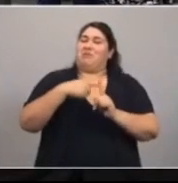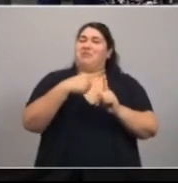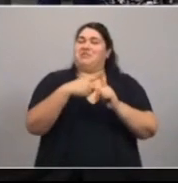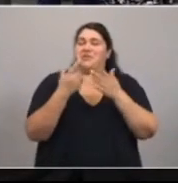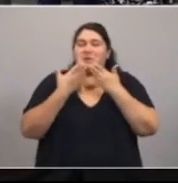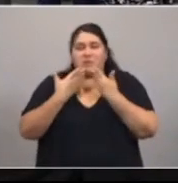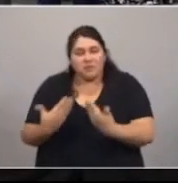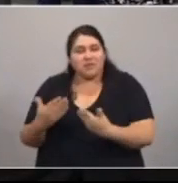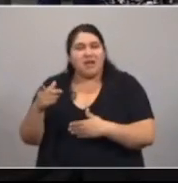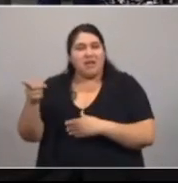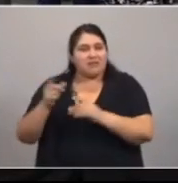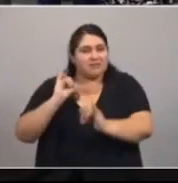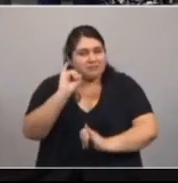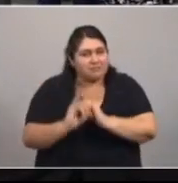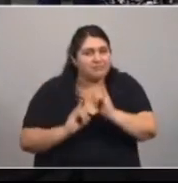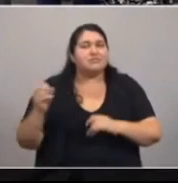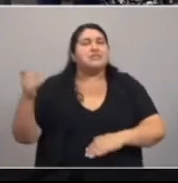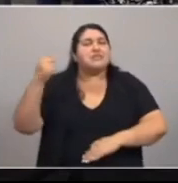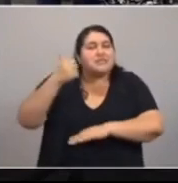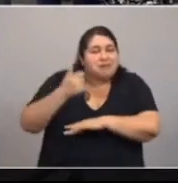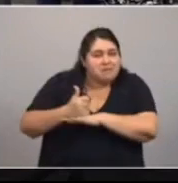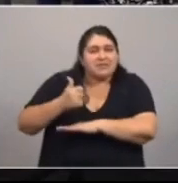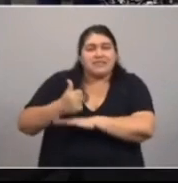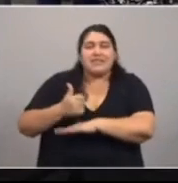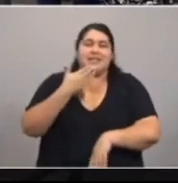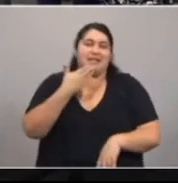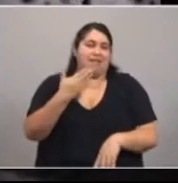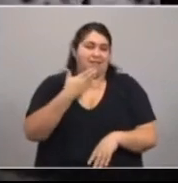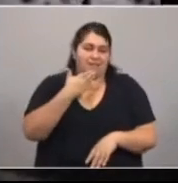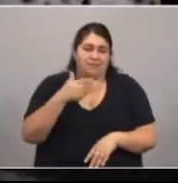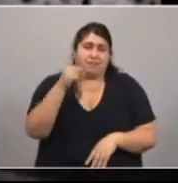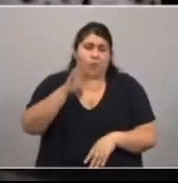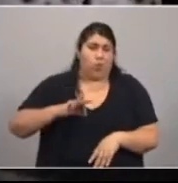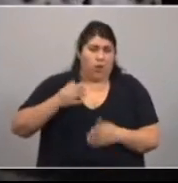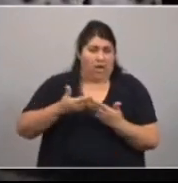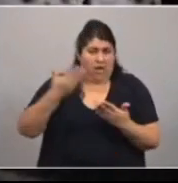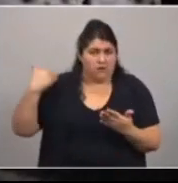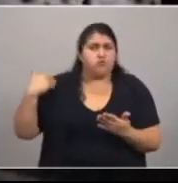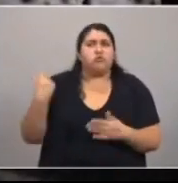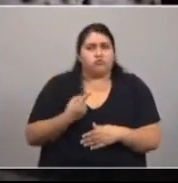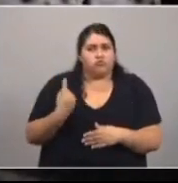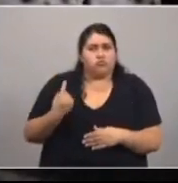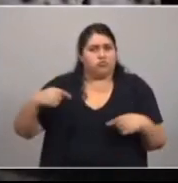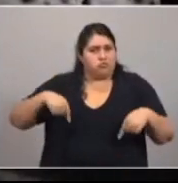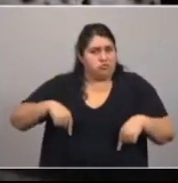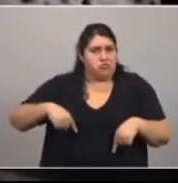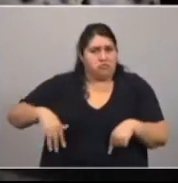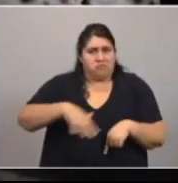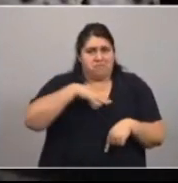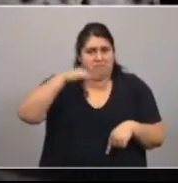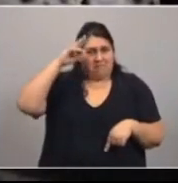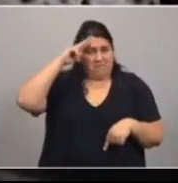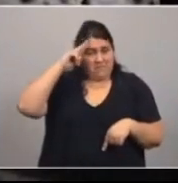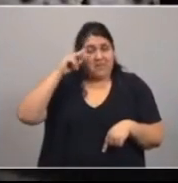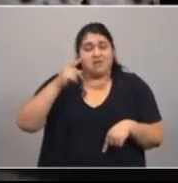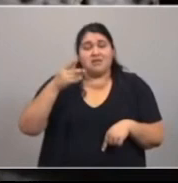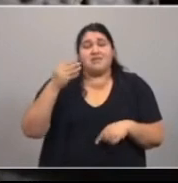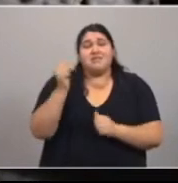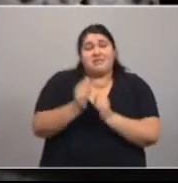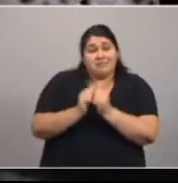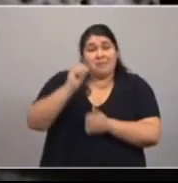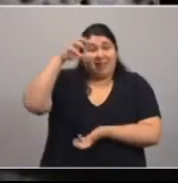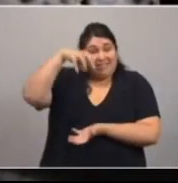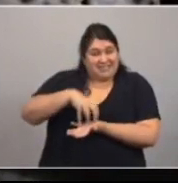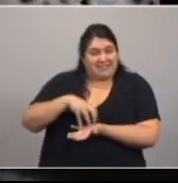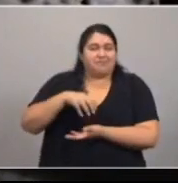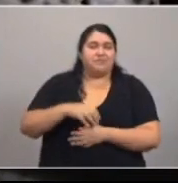siempre. Hace un año estábamos aquí en Florencio Varela inaugurando el tercer jardín de infantes en Los Tronquitos,